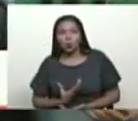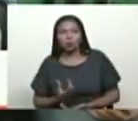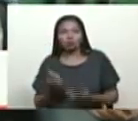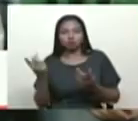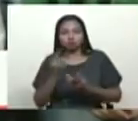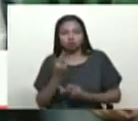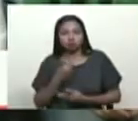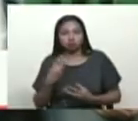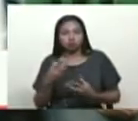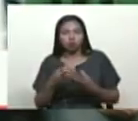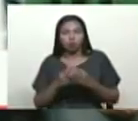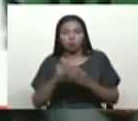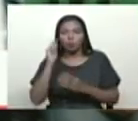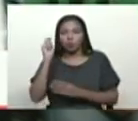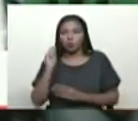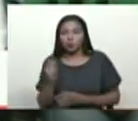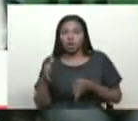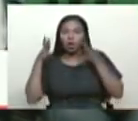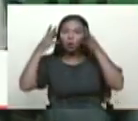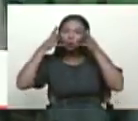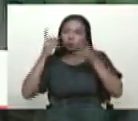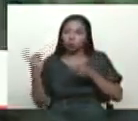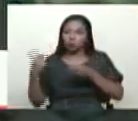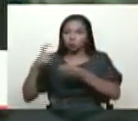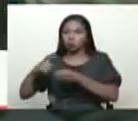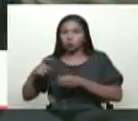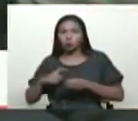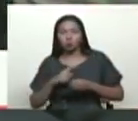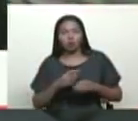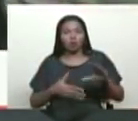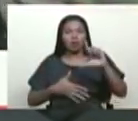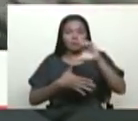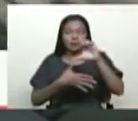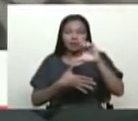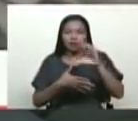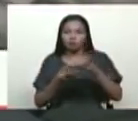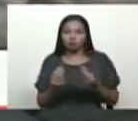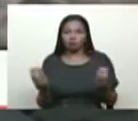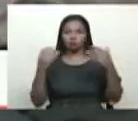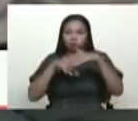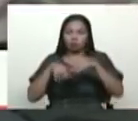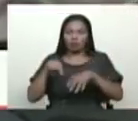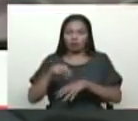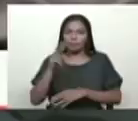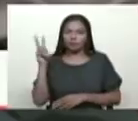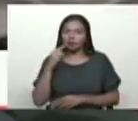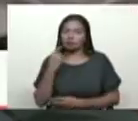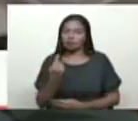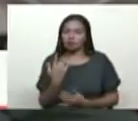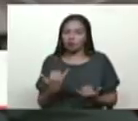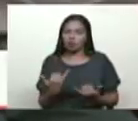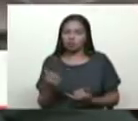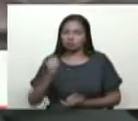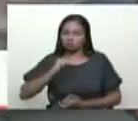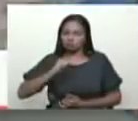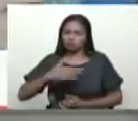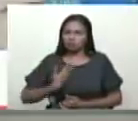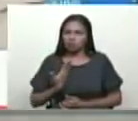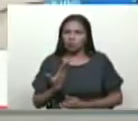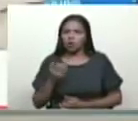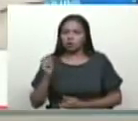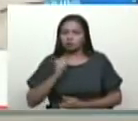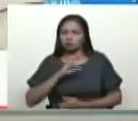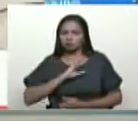gobernadoras, diputados, concejales que vienen de toda América Latina y el Caribe, les digo, sí se puede,